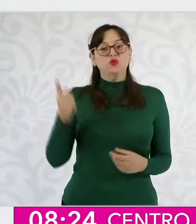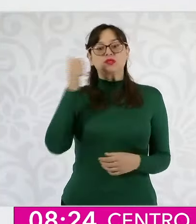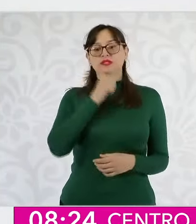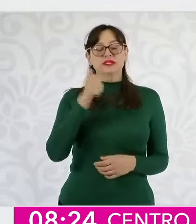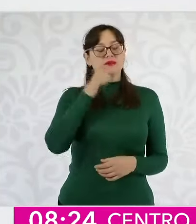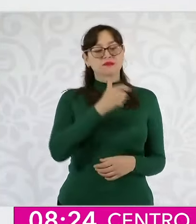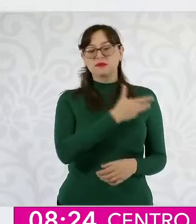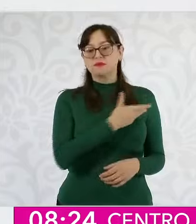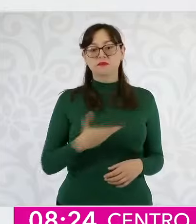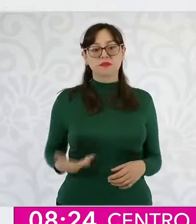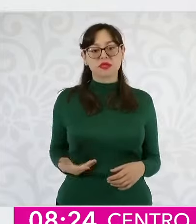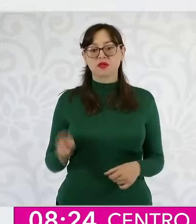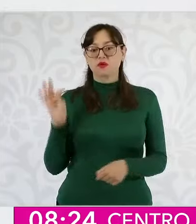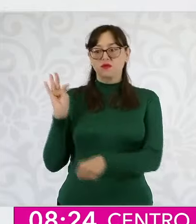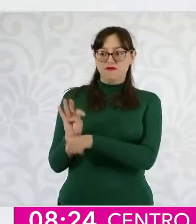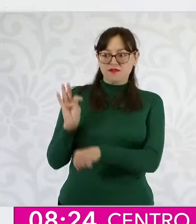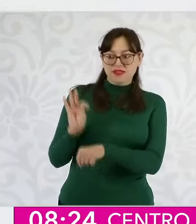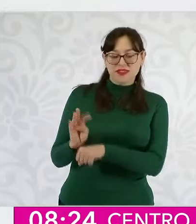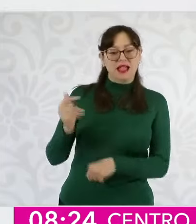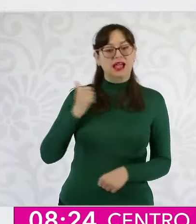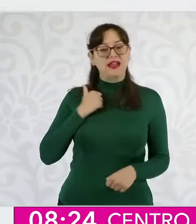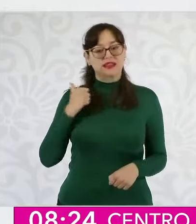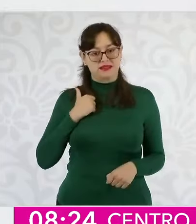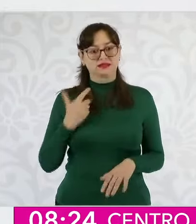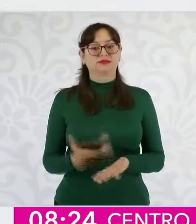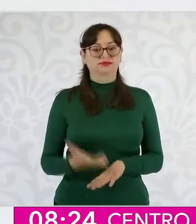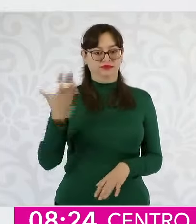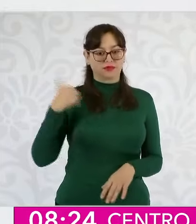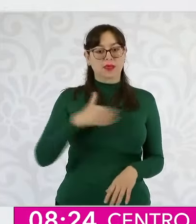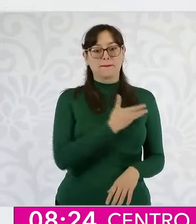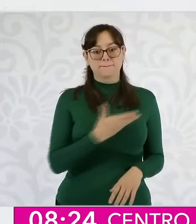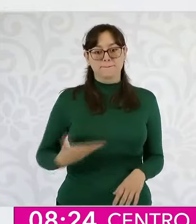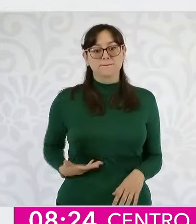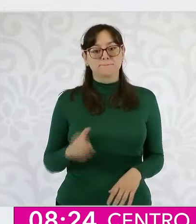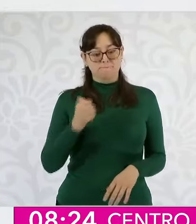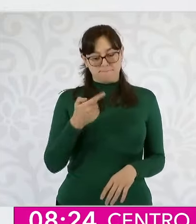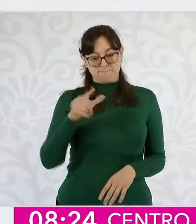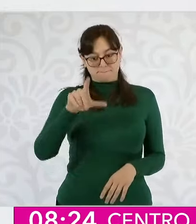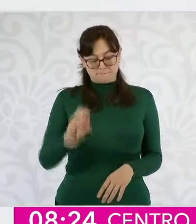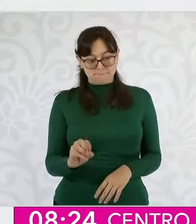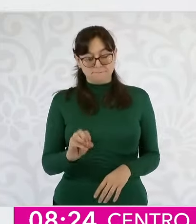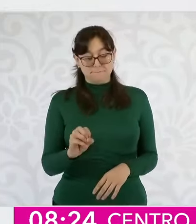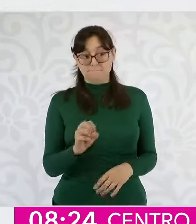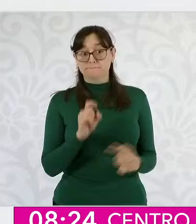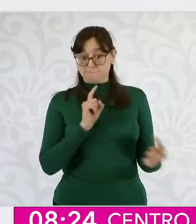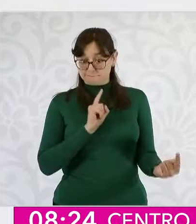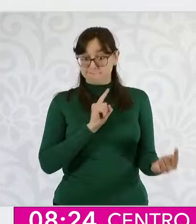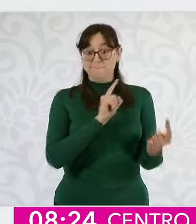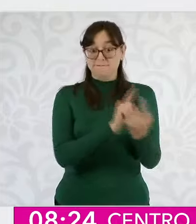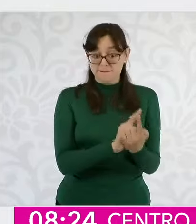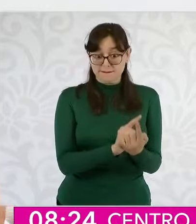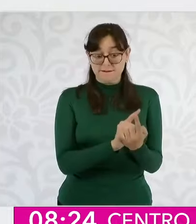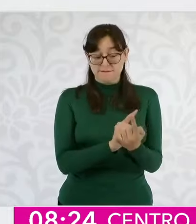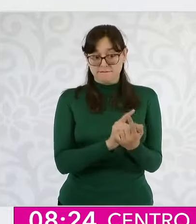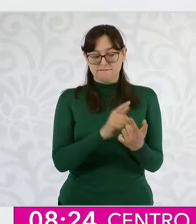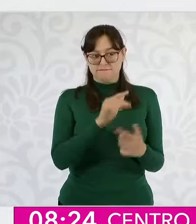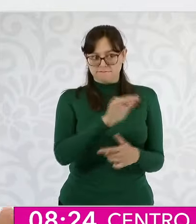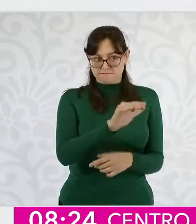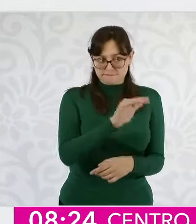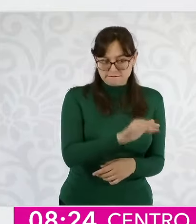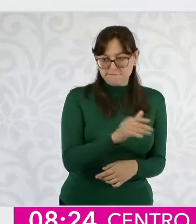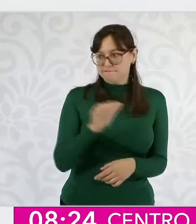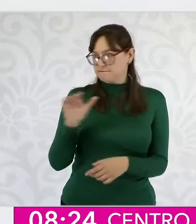el presidente Andrés Manuel López Obrador, que tuvo conversaciones personales incluso con Trudeau para